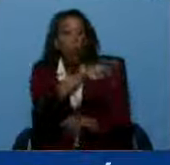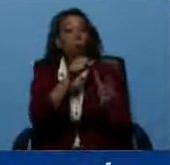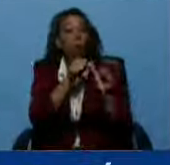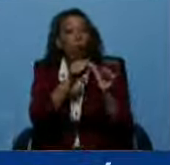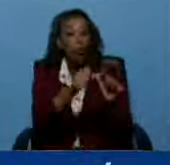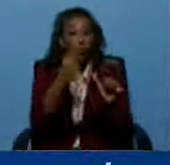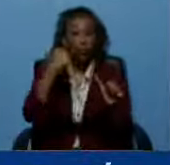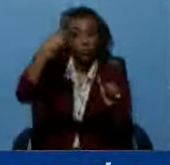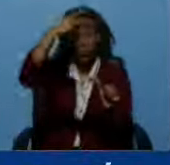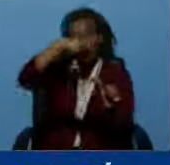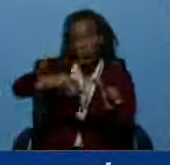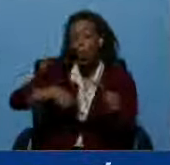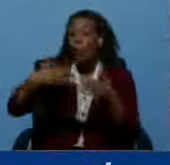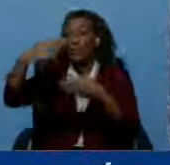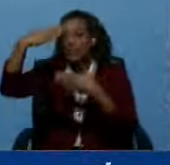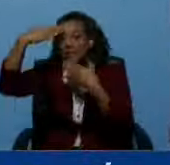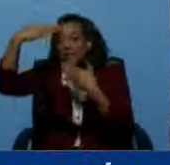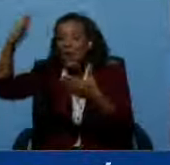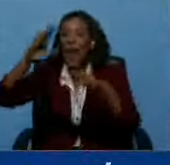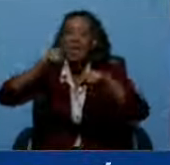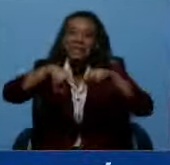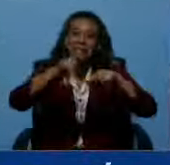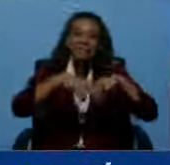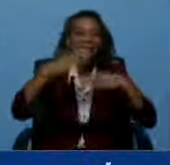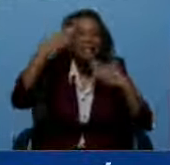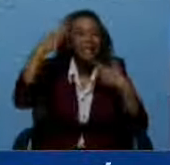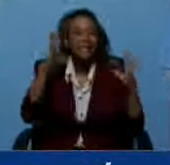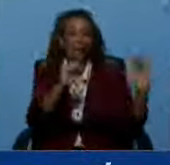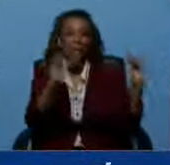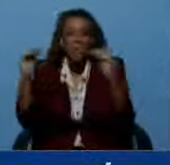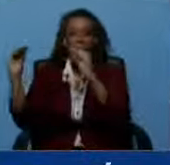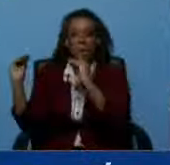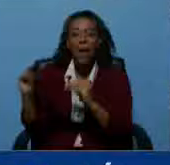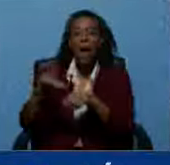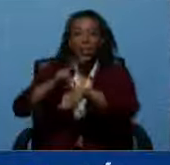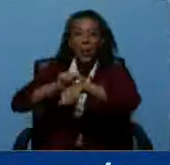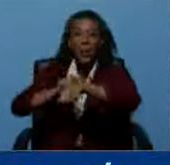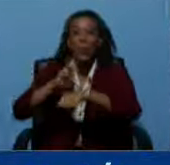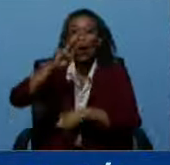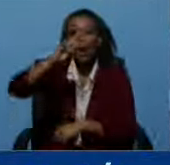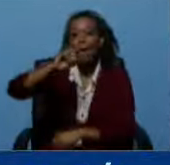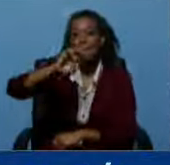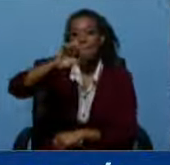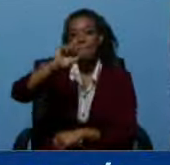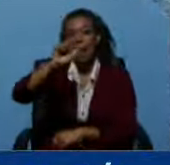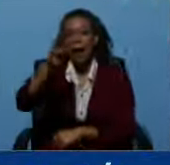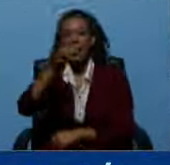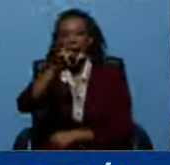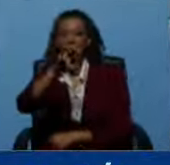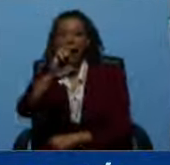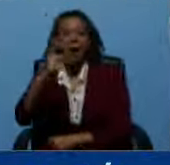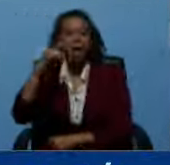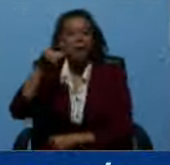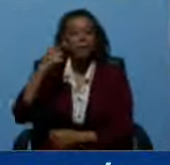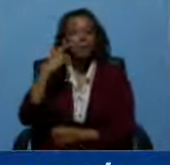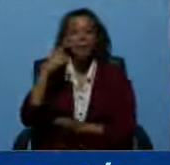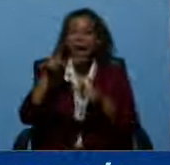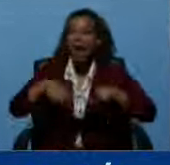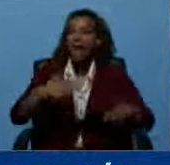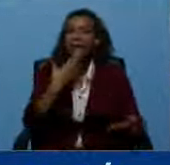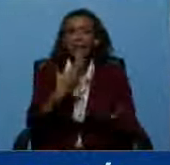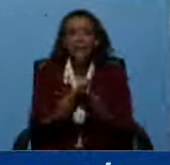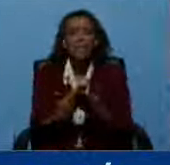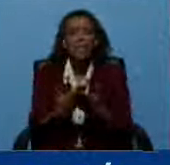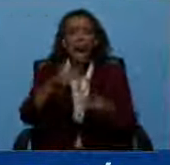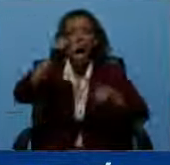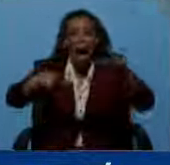continúan, yo voy a saludar a las niñas. Bueno, sigan hablando, doctora Magali. Bueno, feliz de este centro de atención